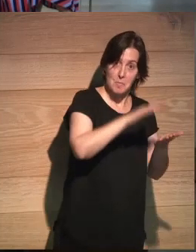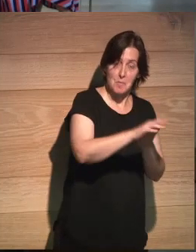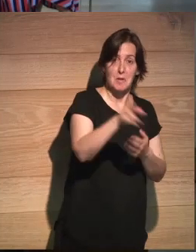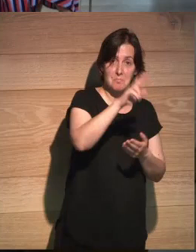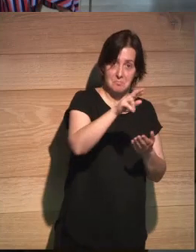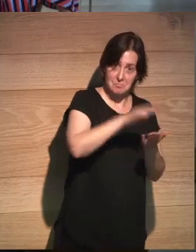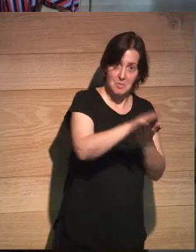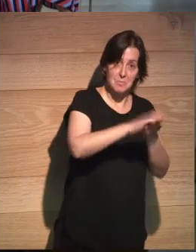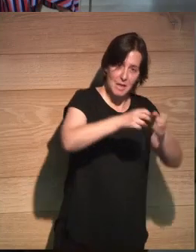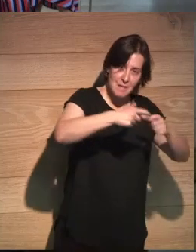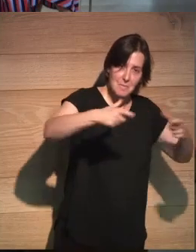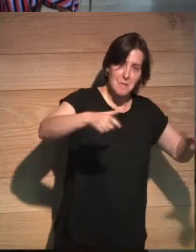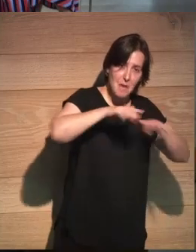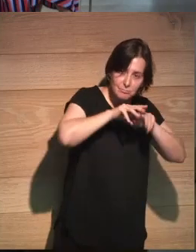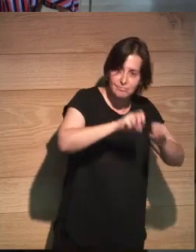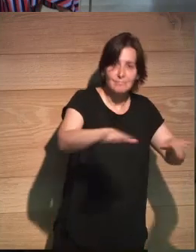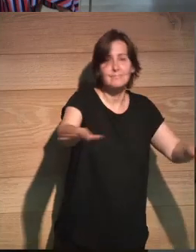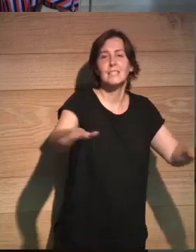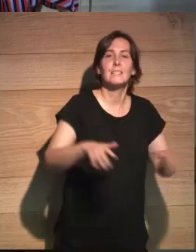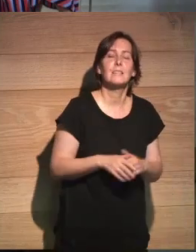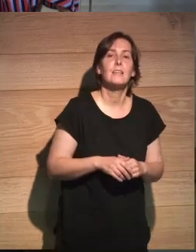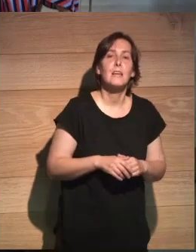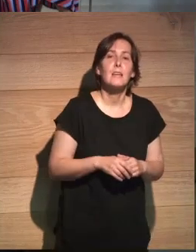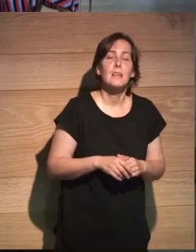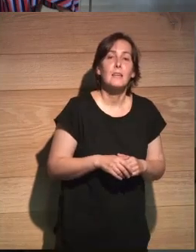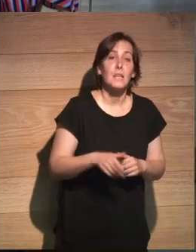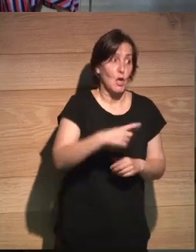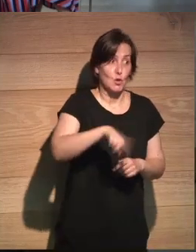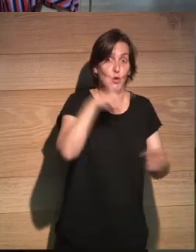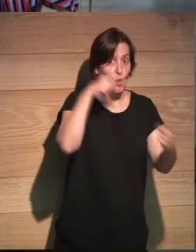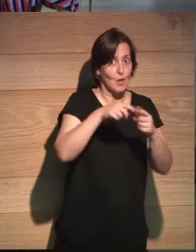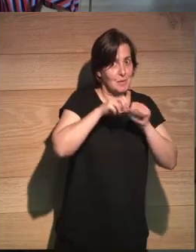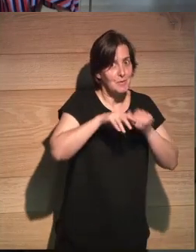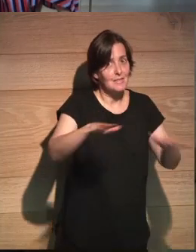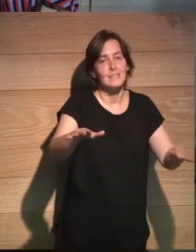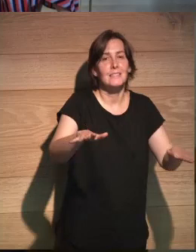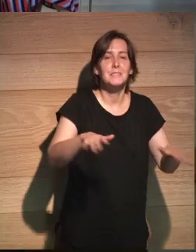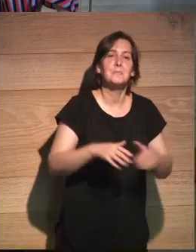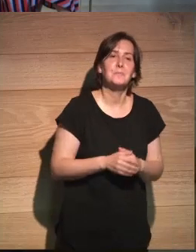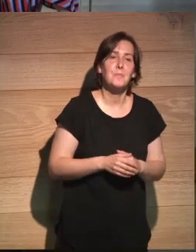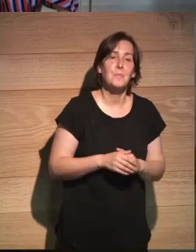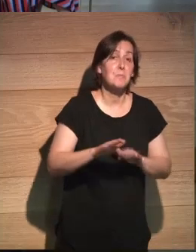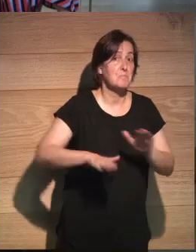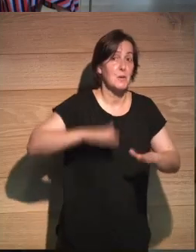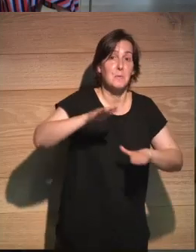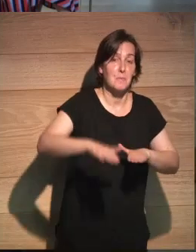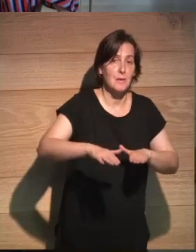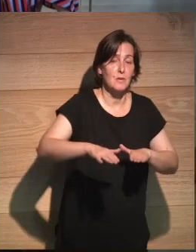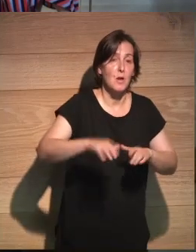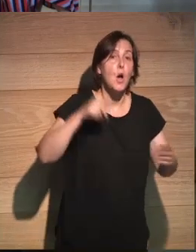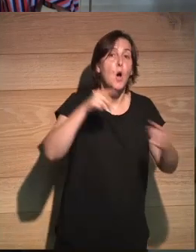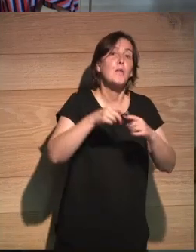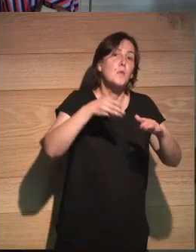siga extendiéndose, ¿no? Yo creo que es algo que deberíamos tener todos como objetivo, ¿no? Que esto sea un primer paso que nos dé